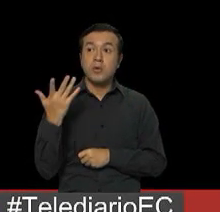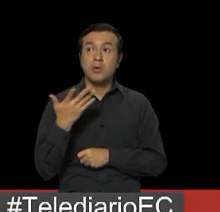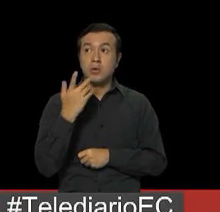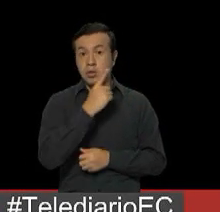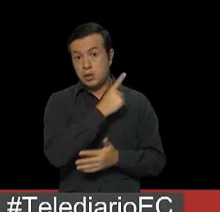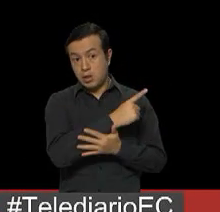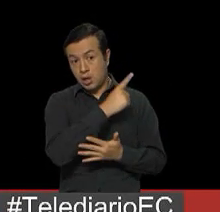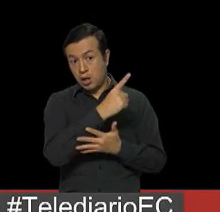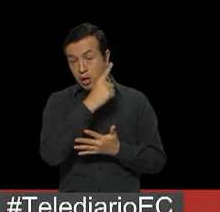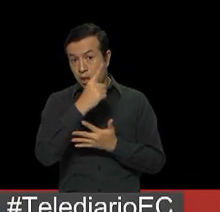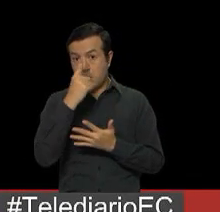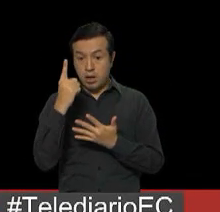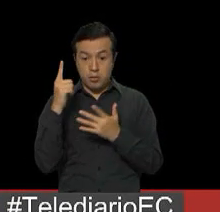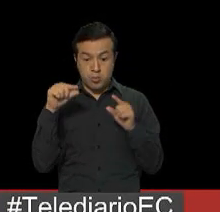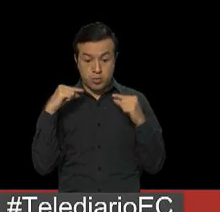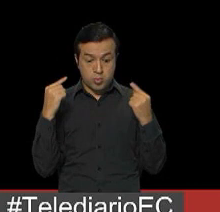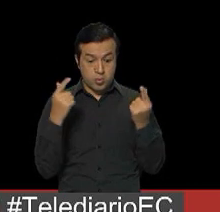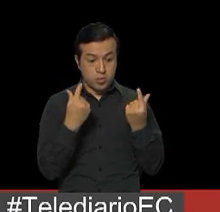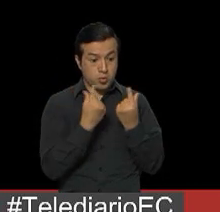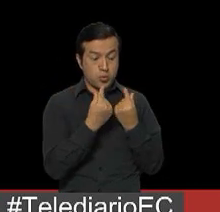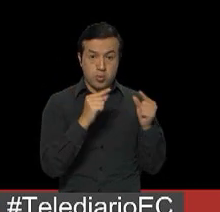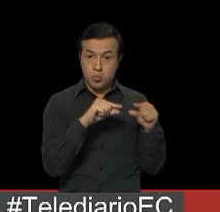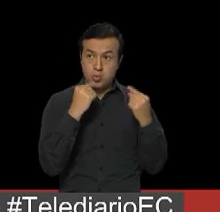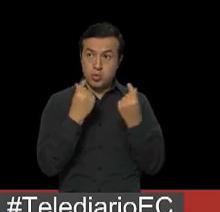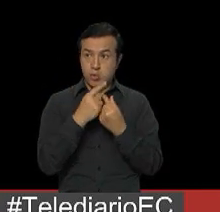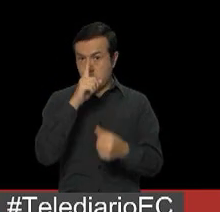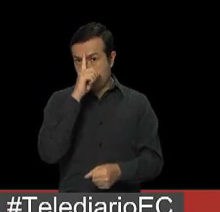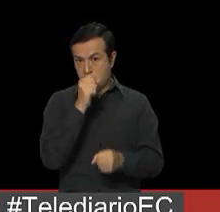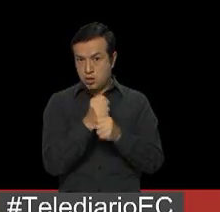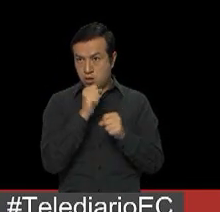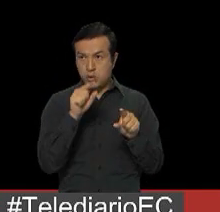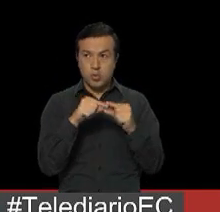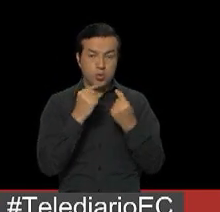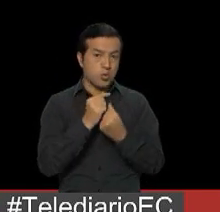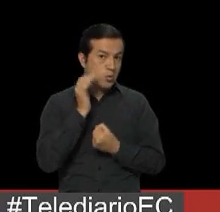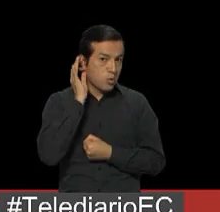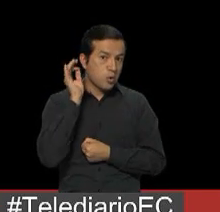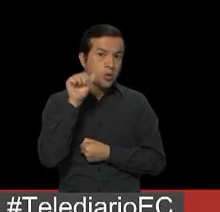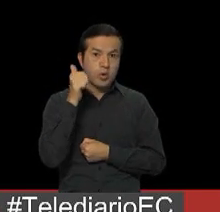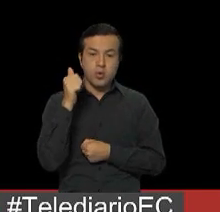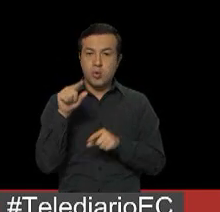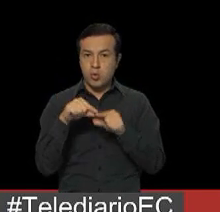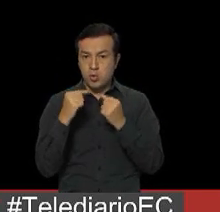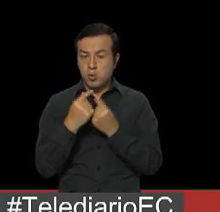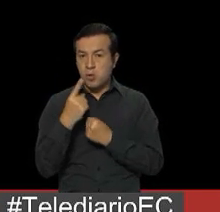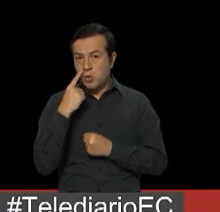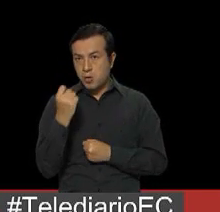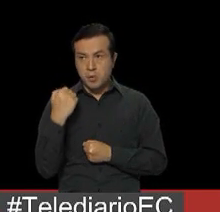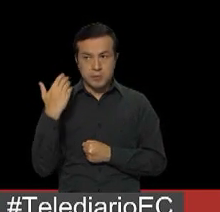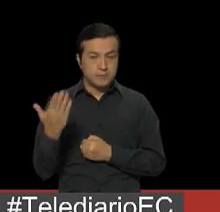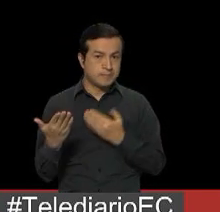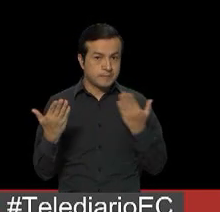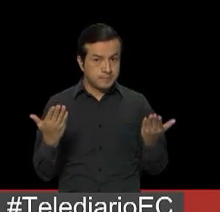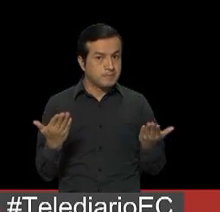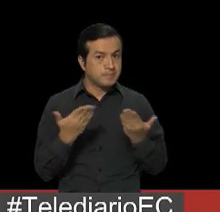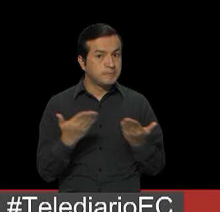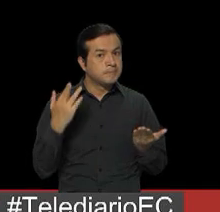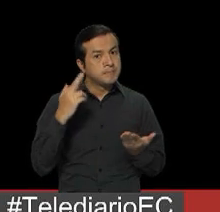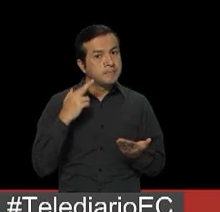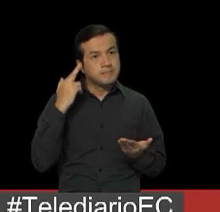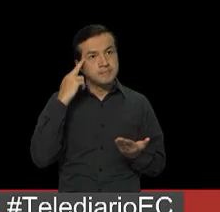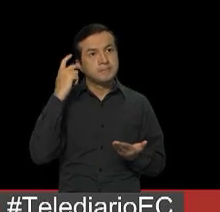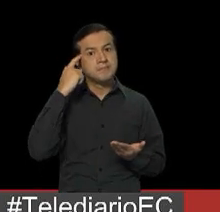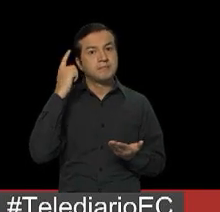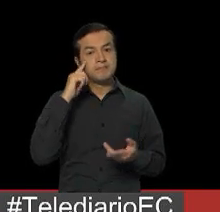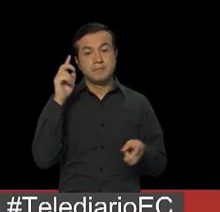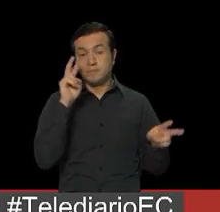que cada mesa trabaja con el grupo de mujeres otra vez es de hombres y tendríamos que pensar eso todavía